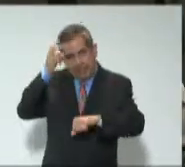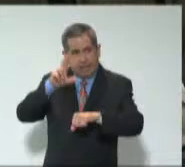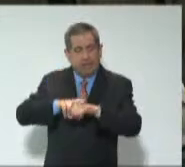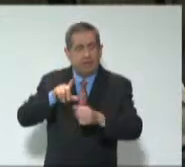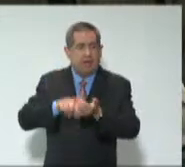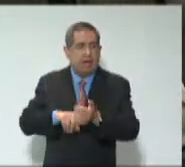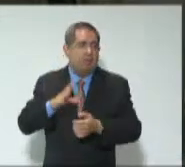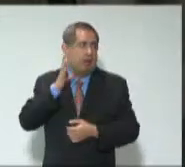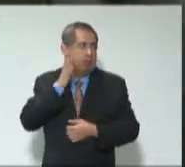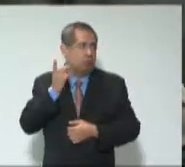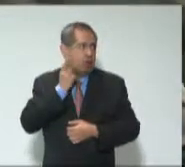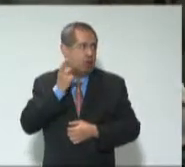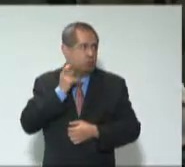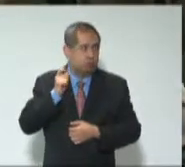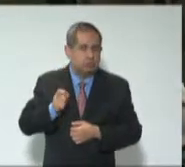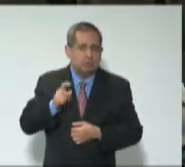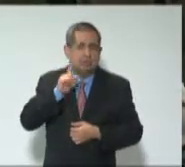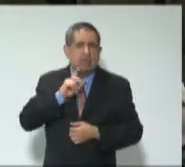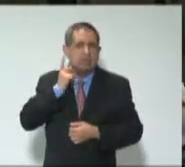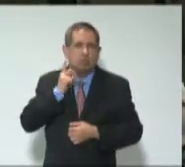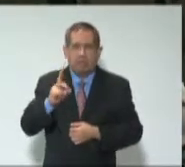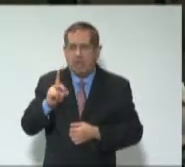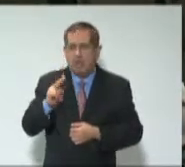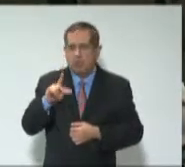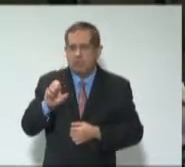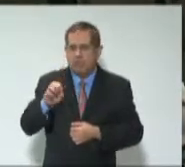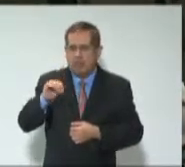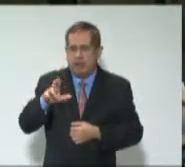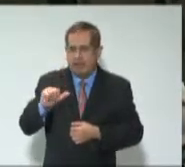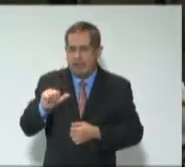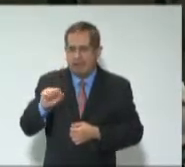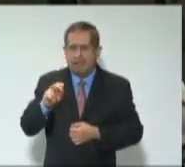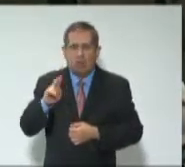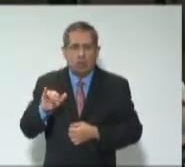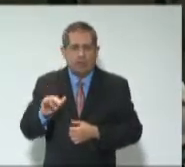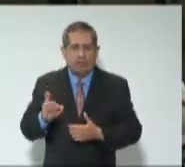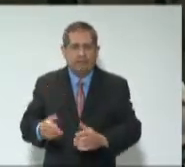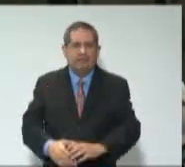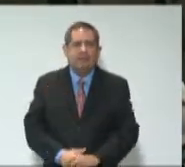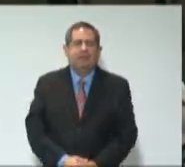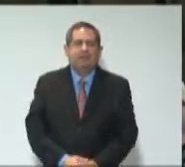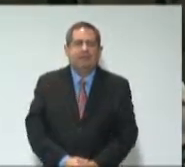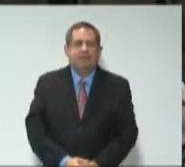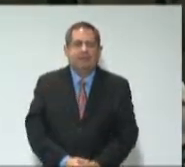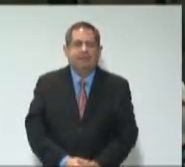la cámara de diputados la diputada Dulce María sauri riancho